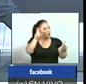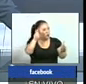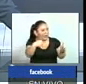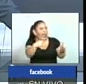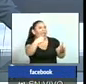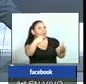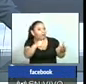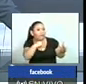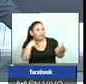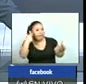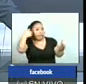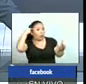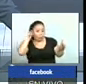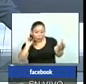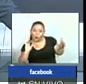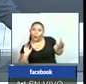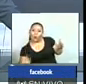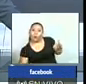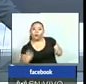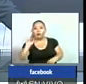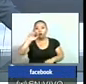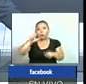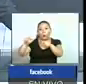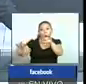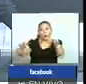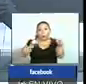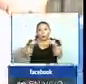usted de su sobrino, un niño de solo tres años.